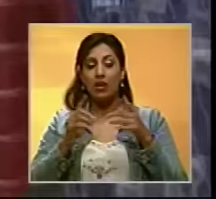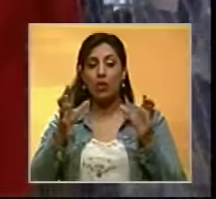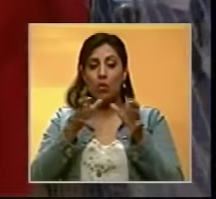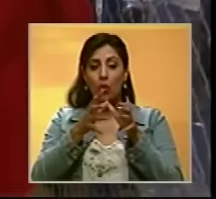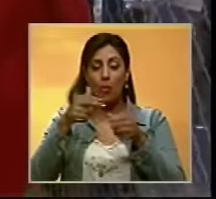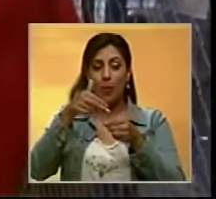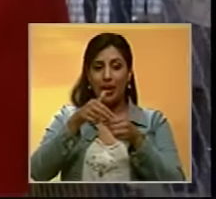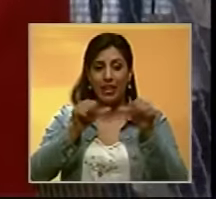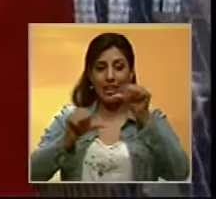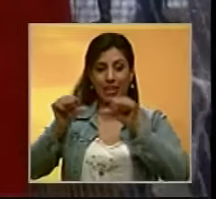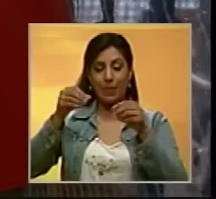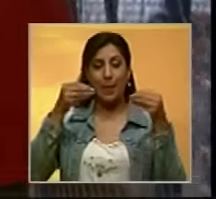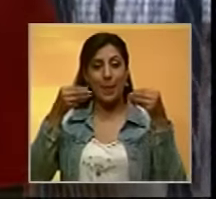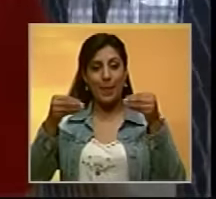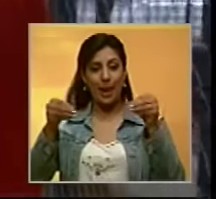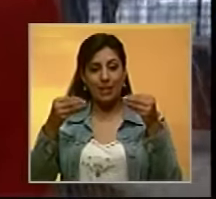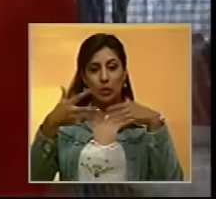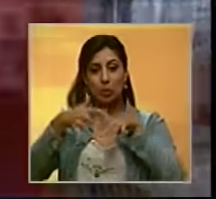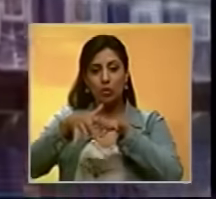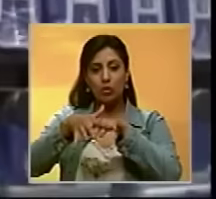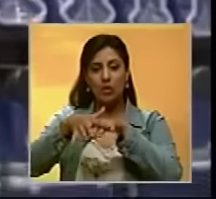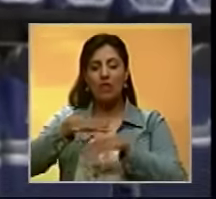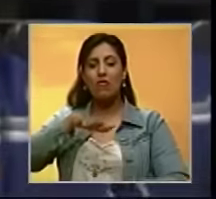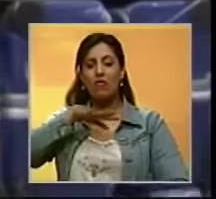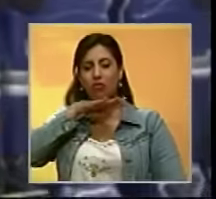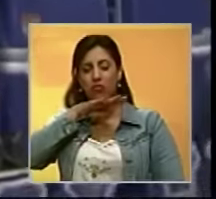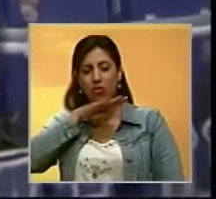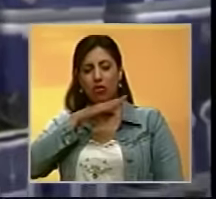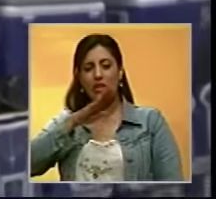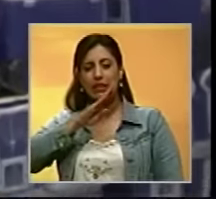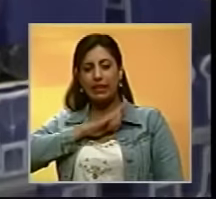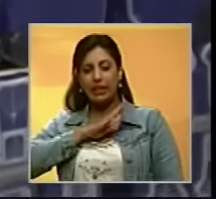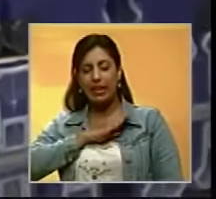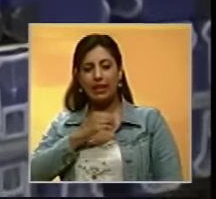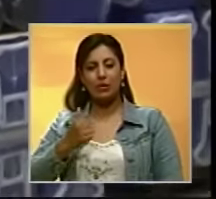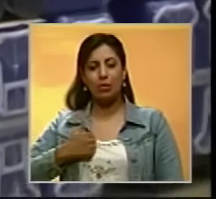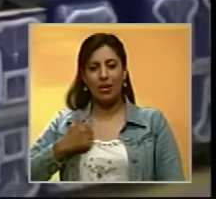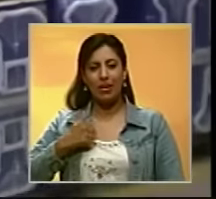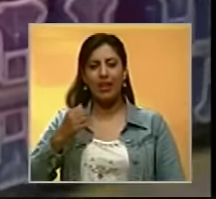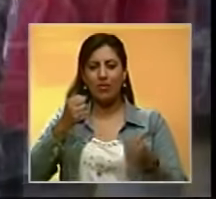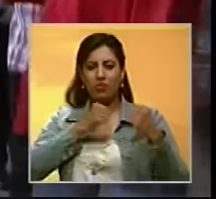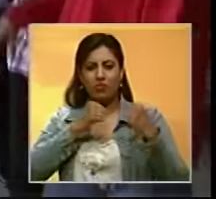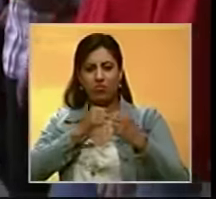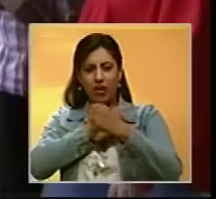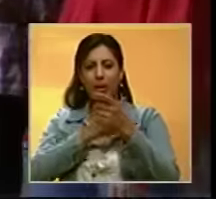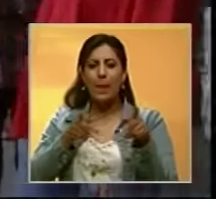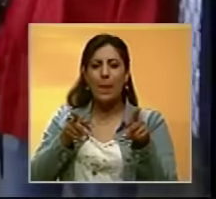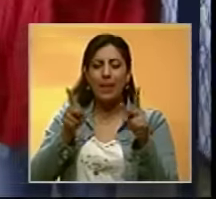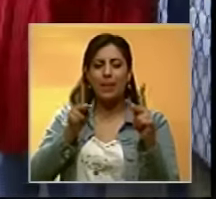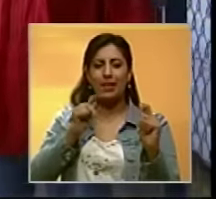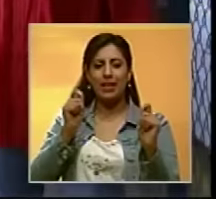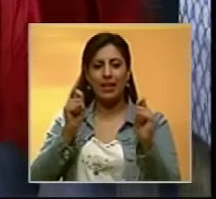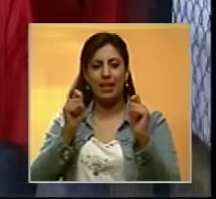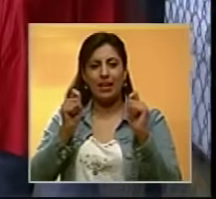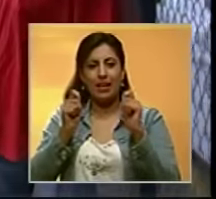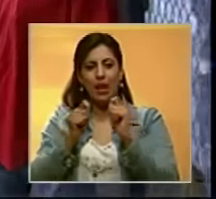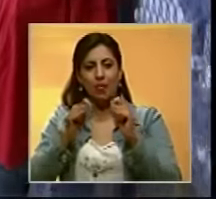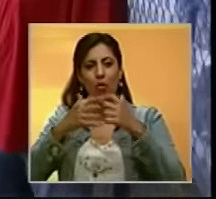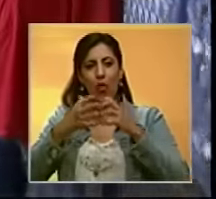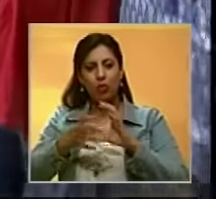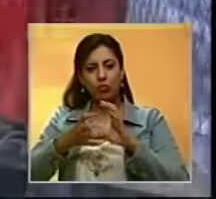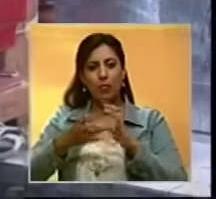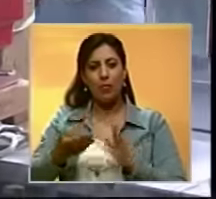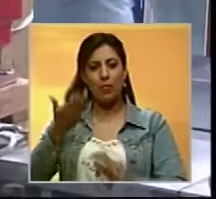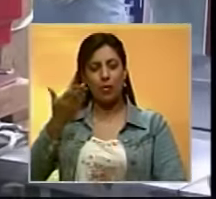petroquímico y plástico está dotado de un conjunto de cualidades y fortalezas que le permite convertirse en un motor